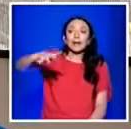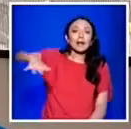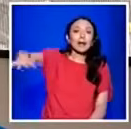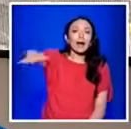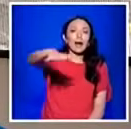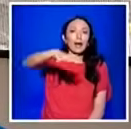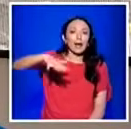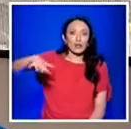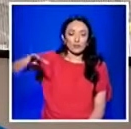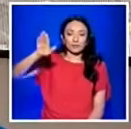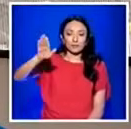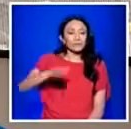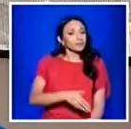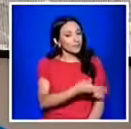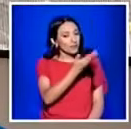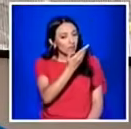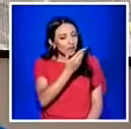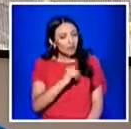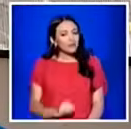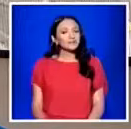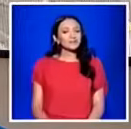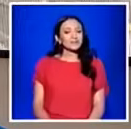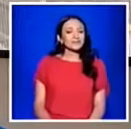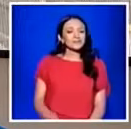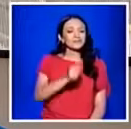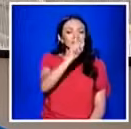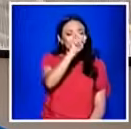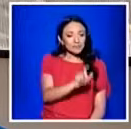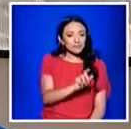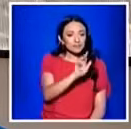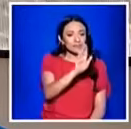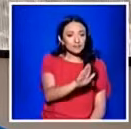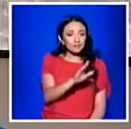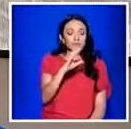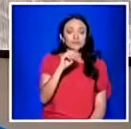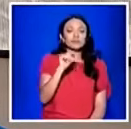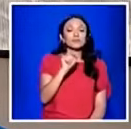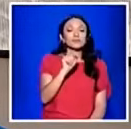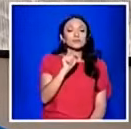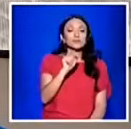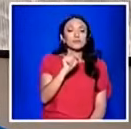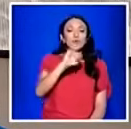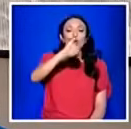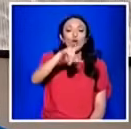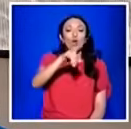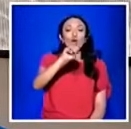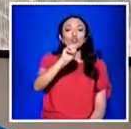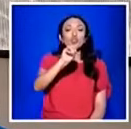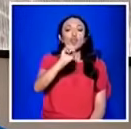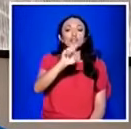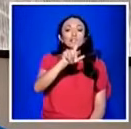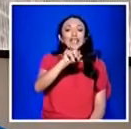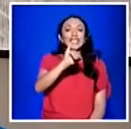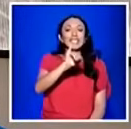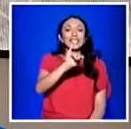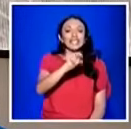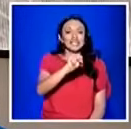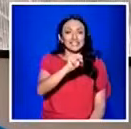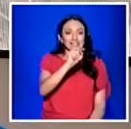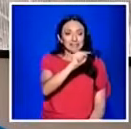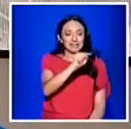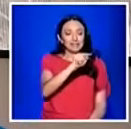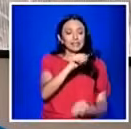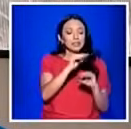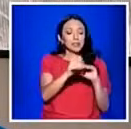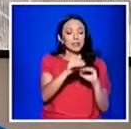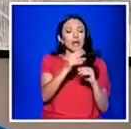la ciudad. Ahí la tenemos en pantalla a nuestra querida vecina caserita Jocelyn Arcos, que nos invita a visitar este